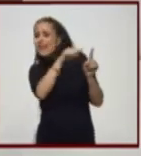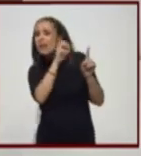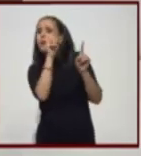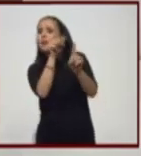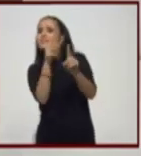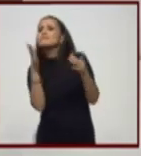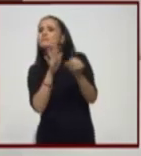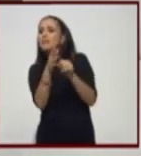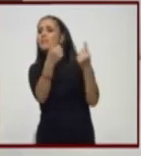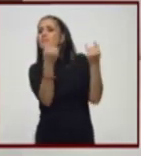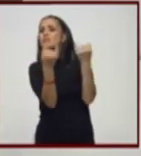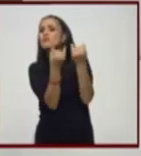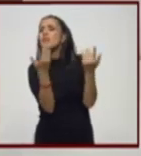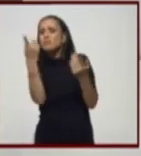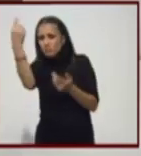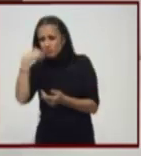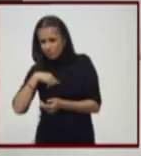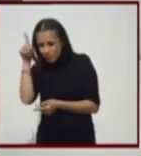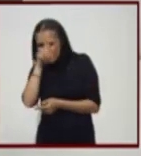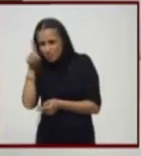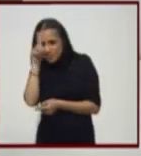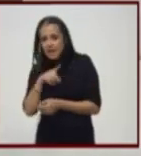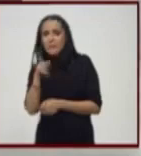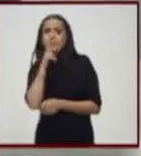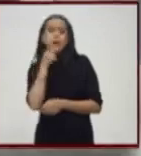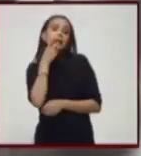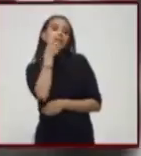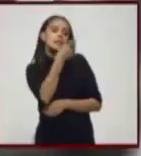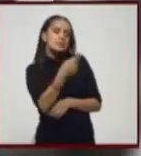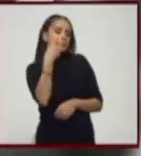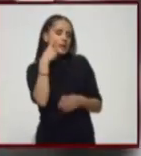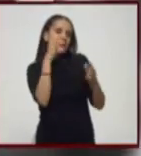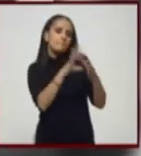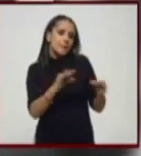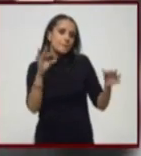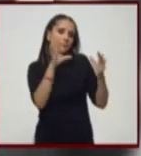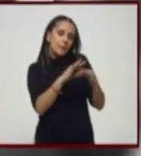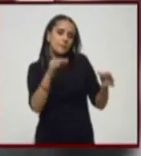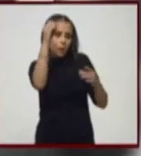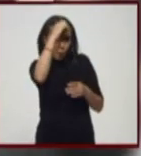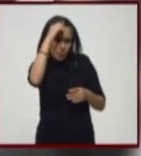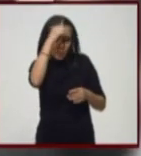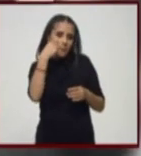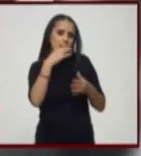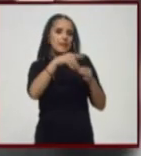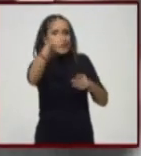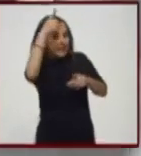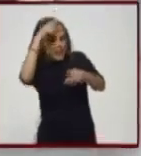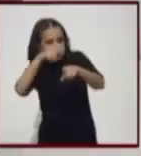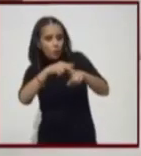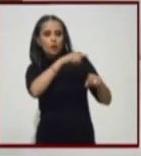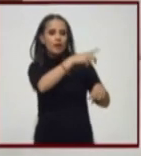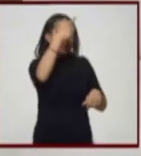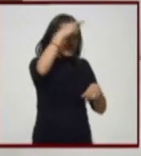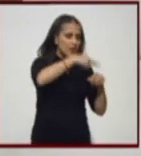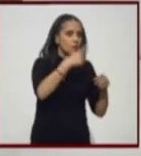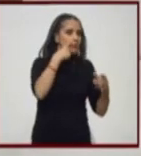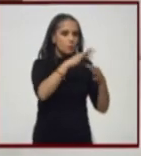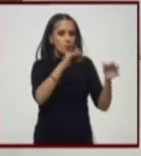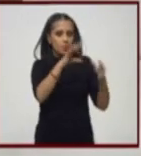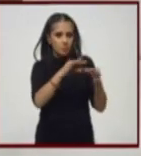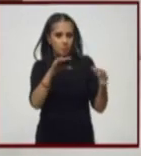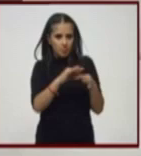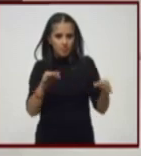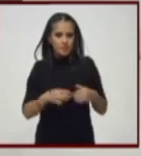hago esto otro tú que me sugieres y mi padre siempre me daba su soplo su opinión respecto a un director o respecto a un proyecto iniesta que no son